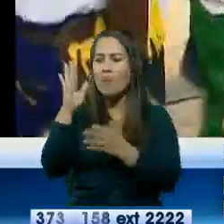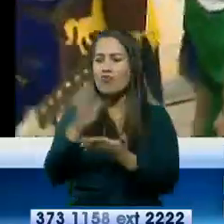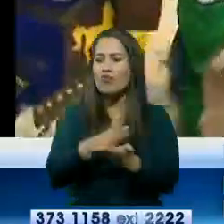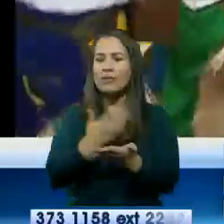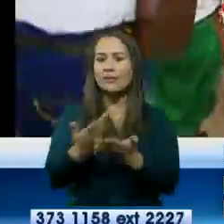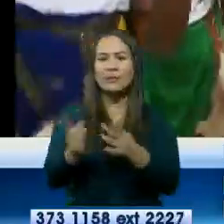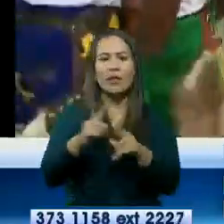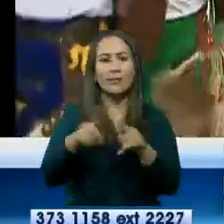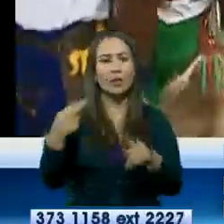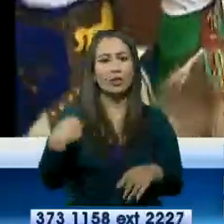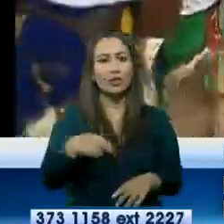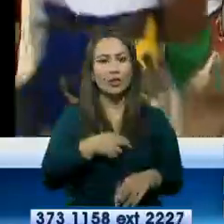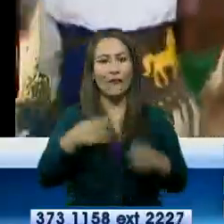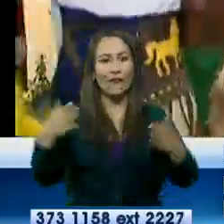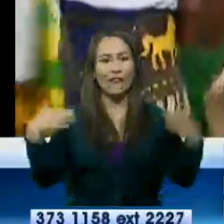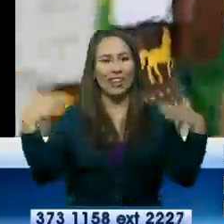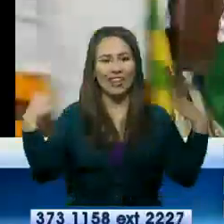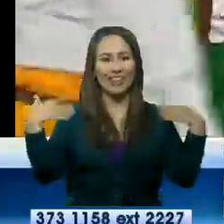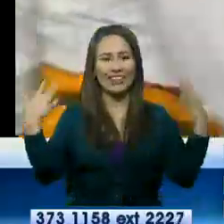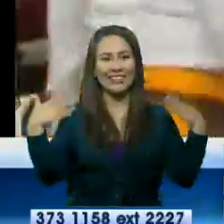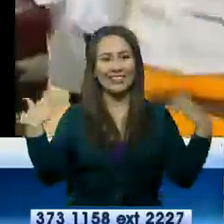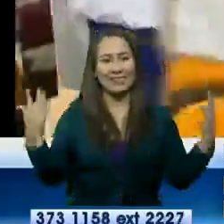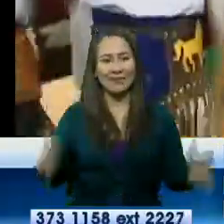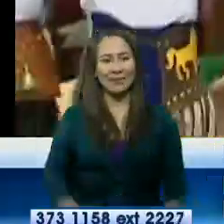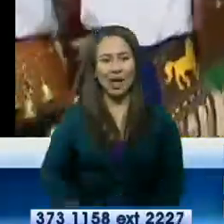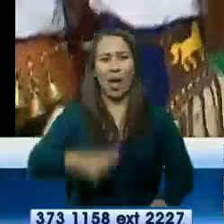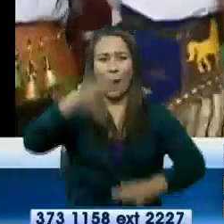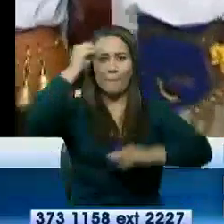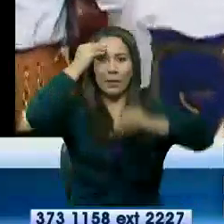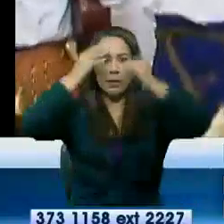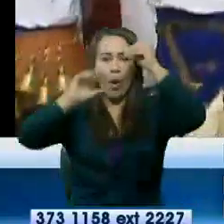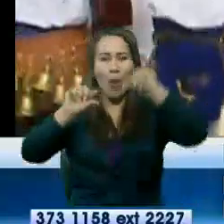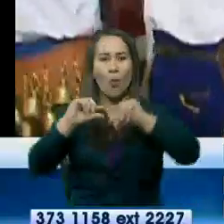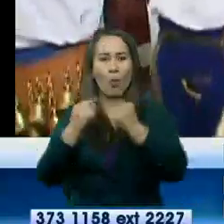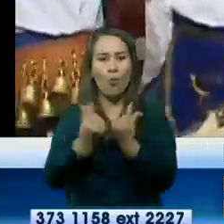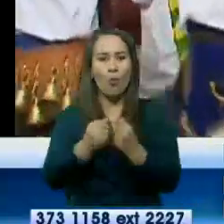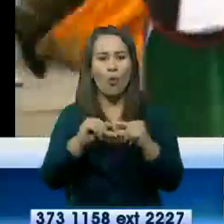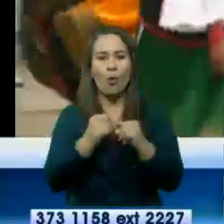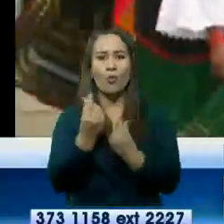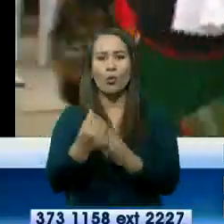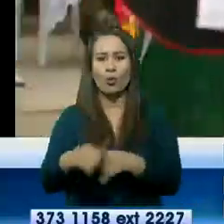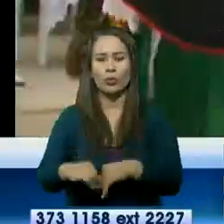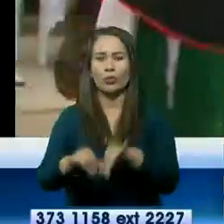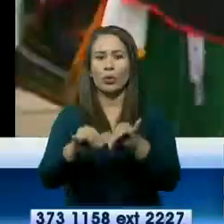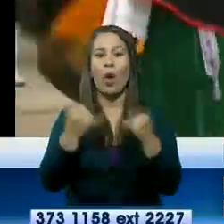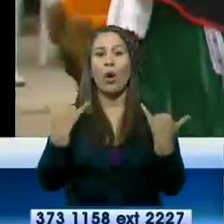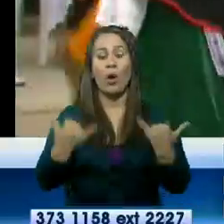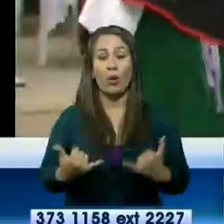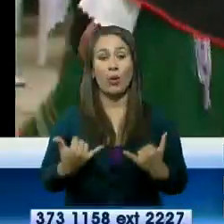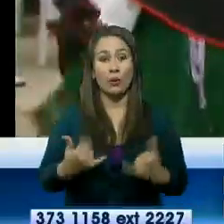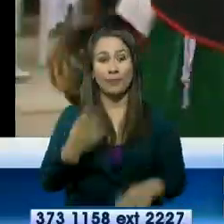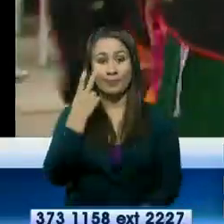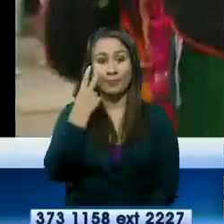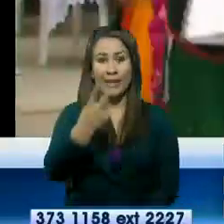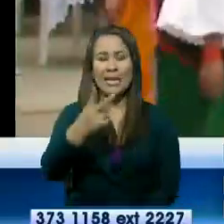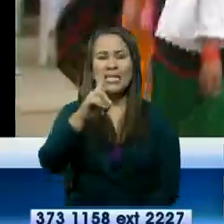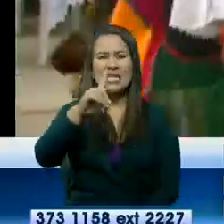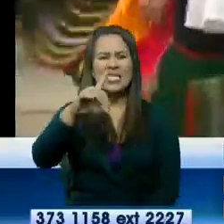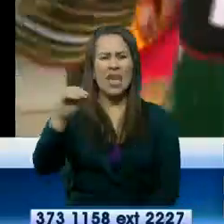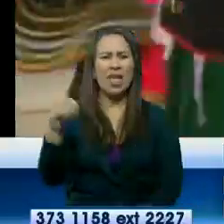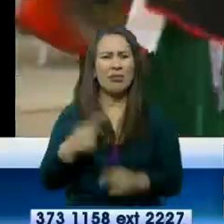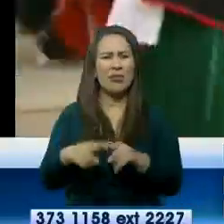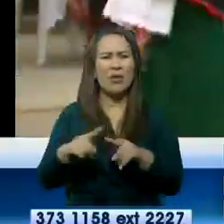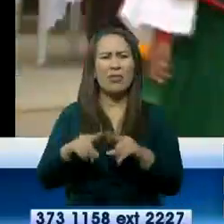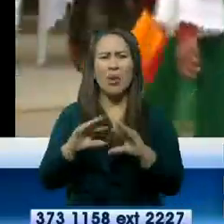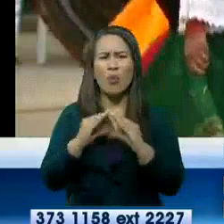nos sentimos contentos y satisfechos de que muchos grupos siguieron nuestros pasos. Hoy son cientos de grupos que tenemos